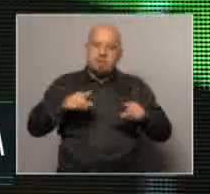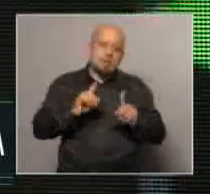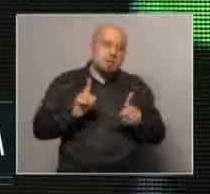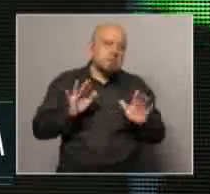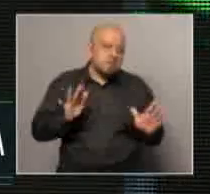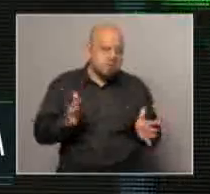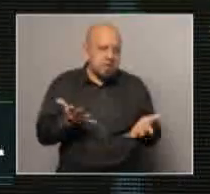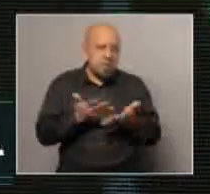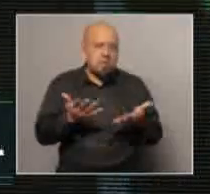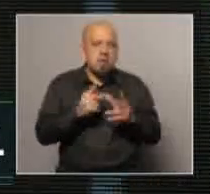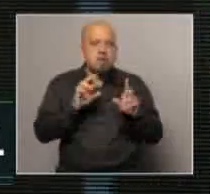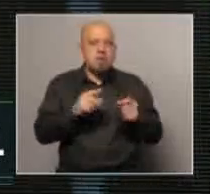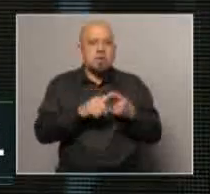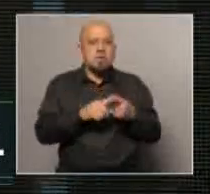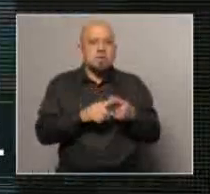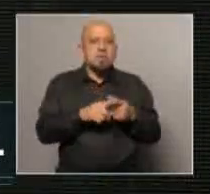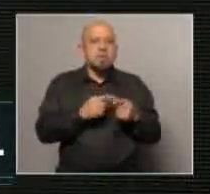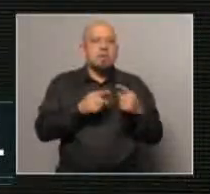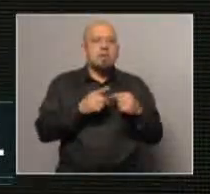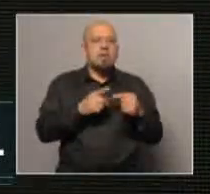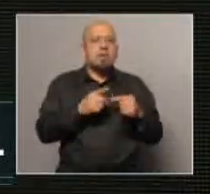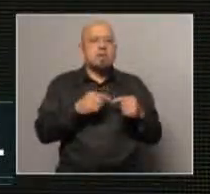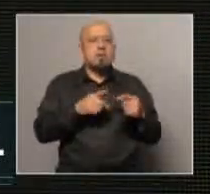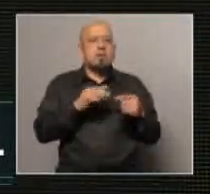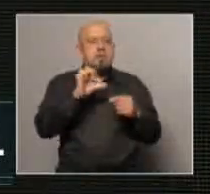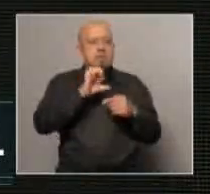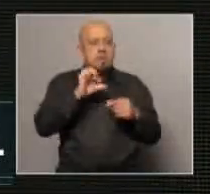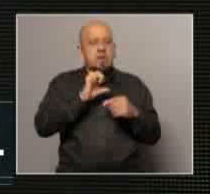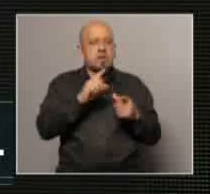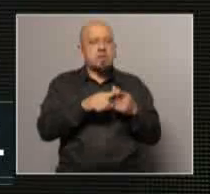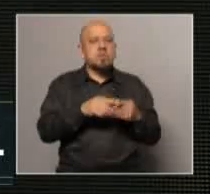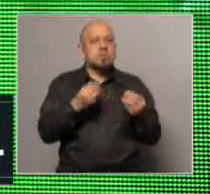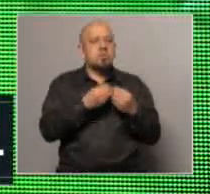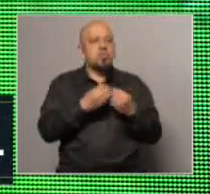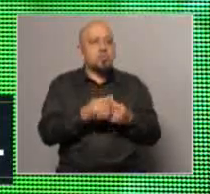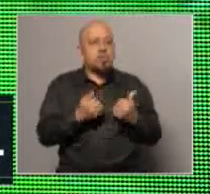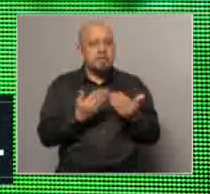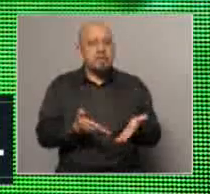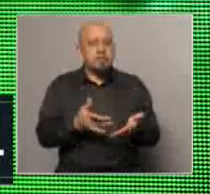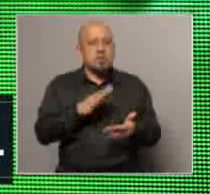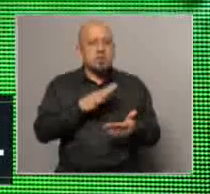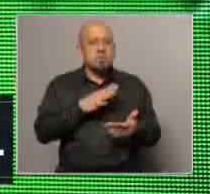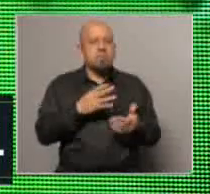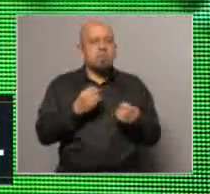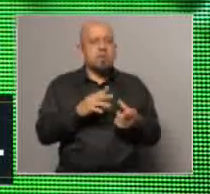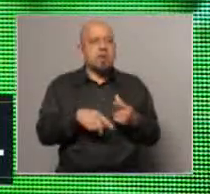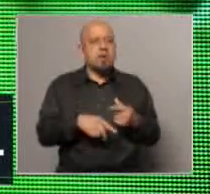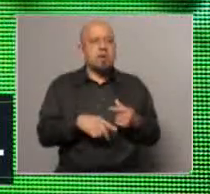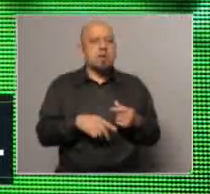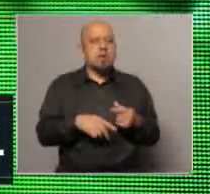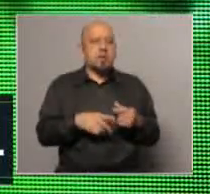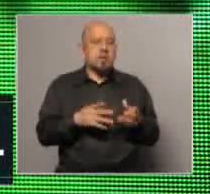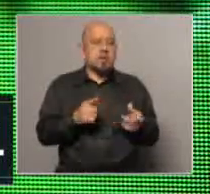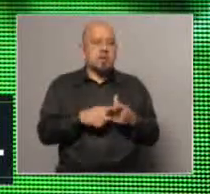se asocia más con la bolsa, con multinacionales y con pingües beneficios, porque también hay muchísimas compañías, sobre todo